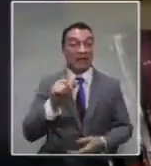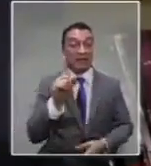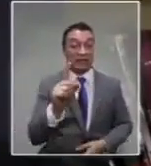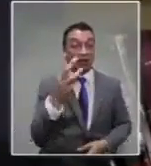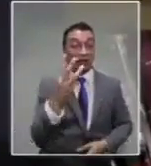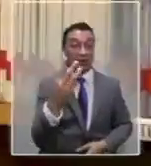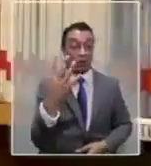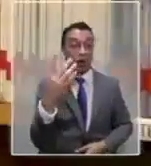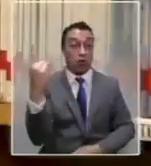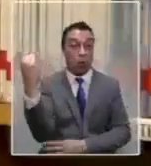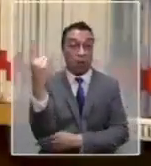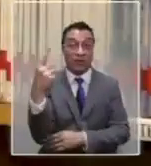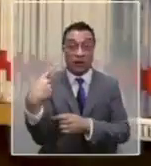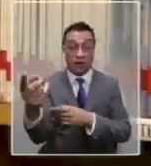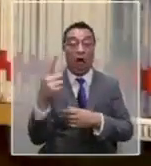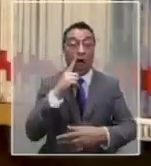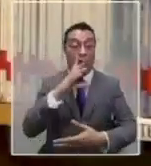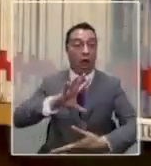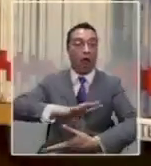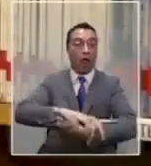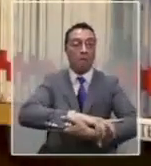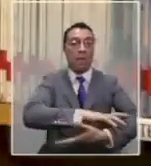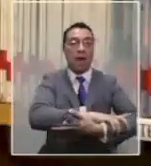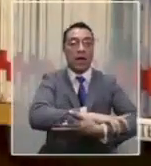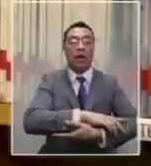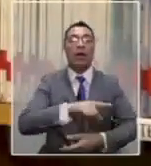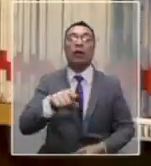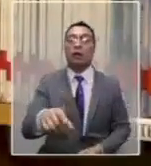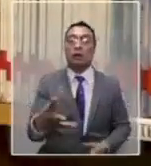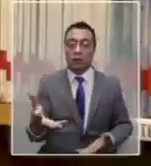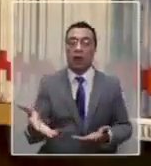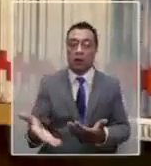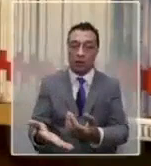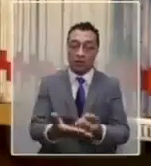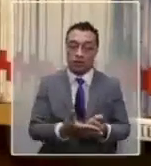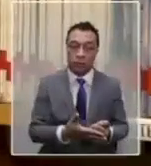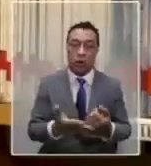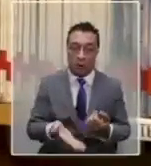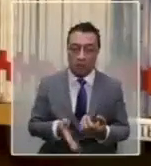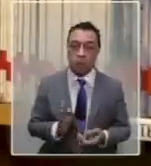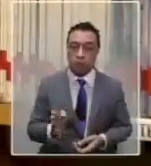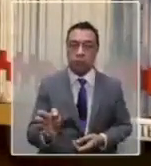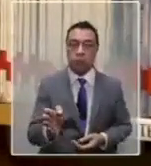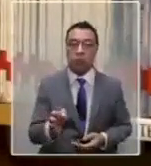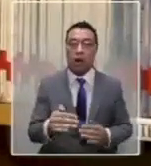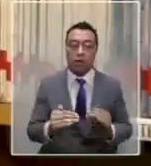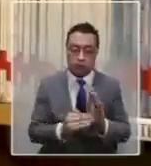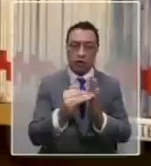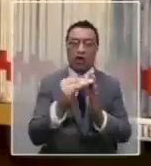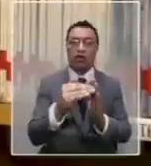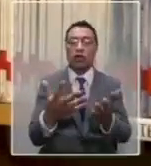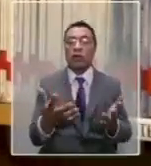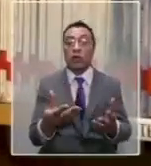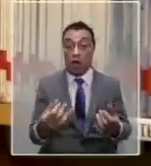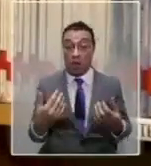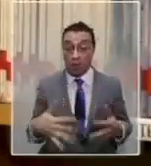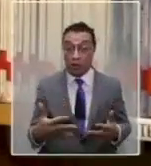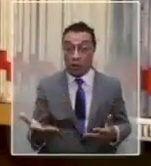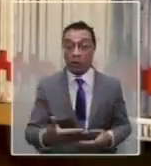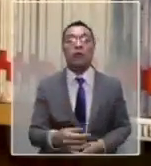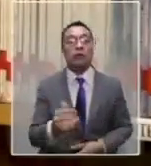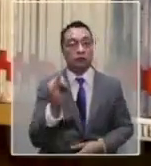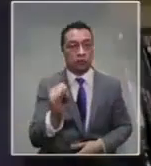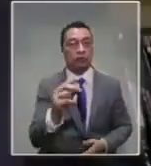y 134 universidades con las que hay convenios. ¿De qué manera influye eso en el progreso, en el avance en